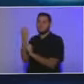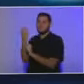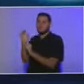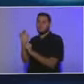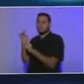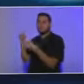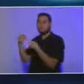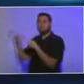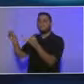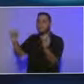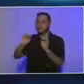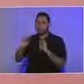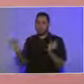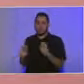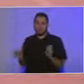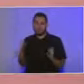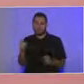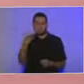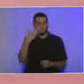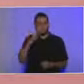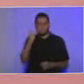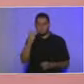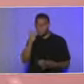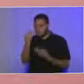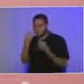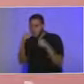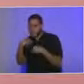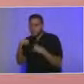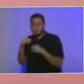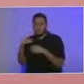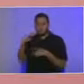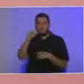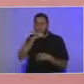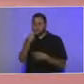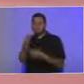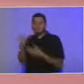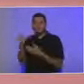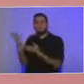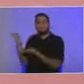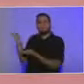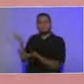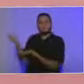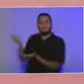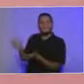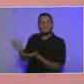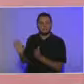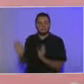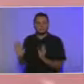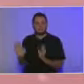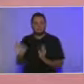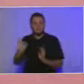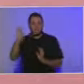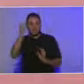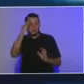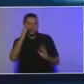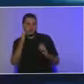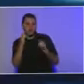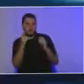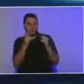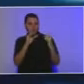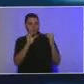maíz importado o no, pero la gobernadora podría aprobar sus espuelas y pico con los federales, porque